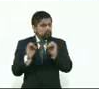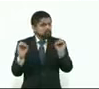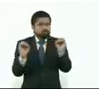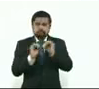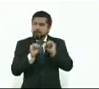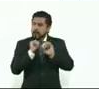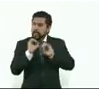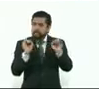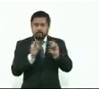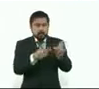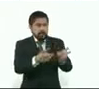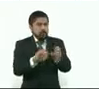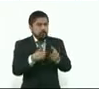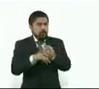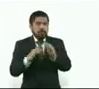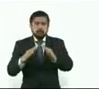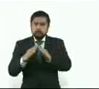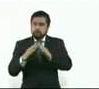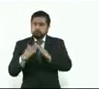lámina.